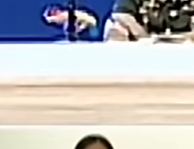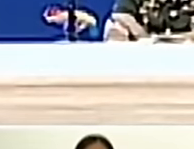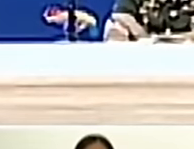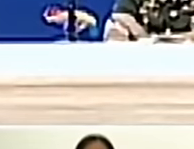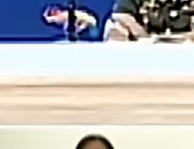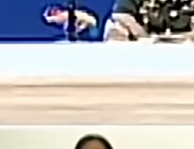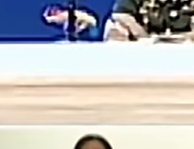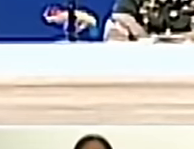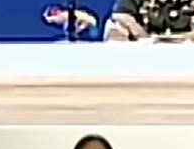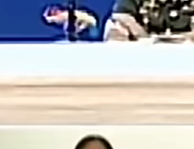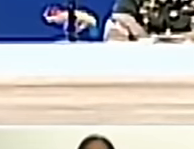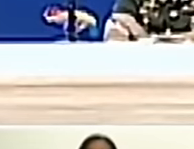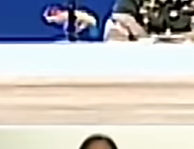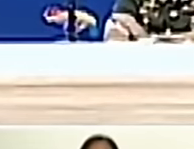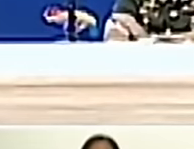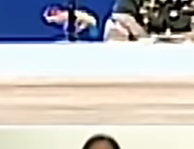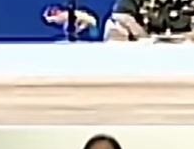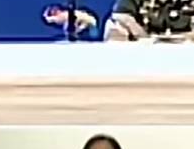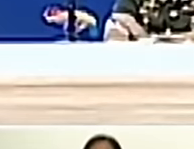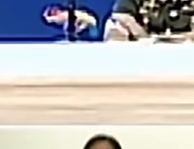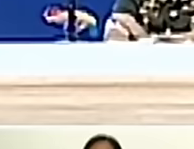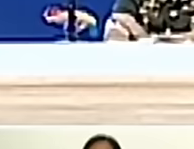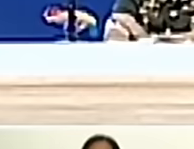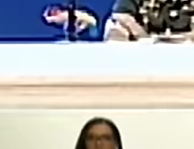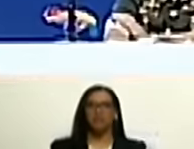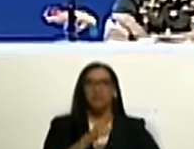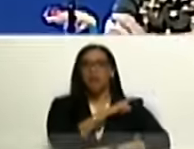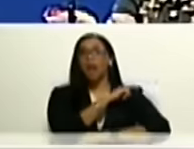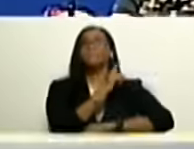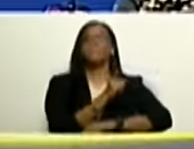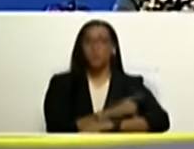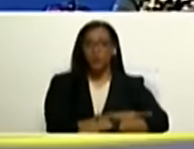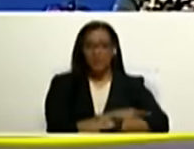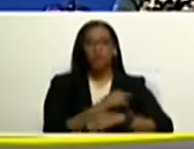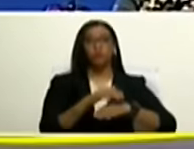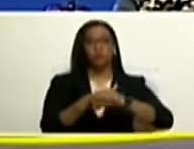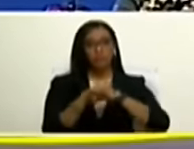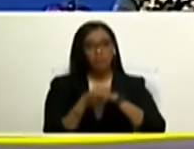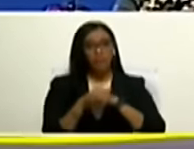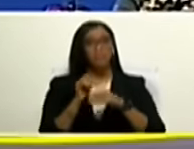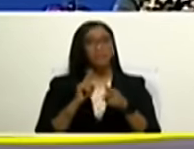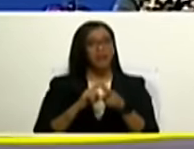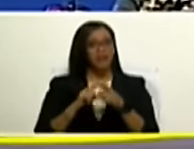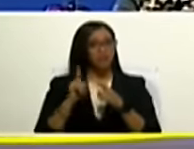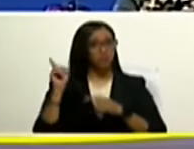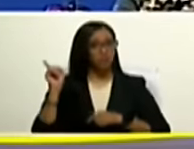y comienzan las amenazas del poderoso imperio británico para entonces.